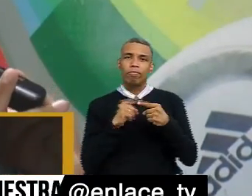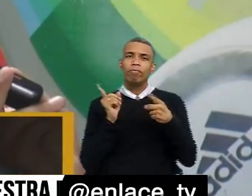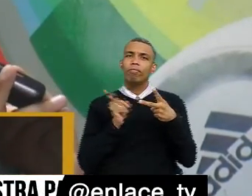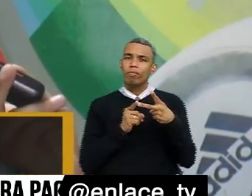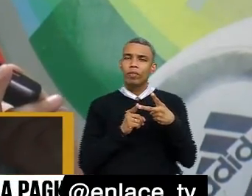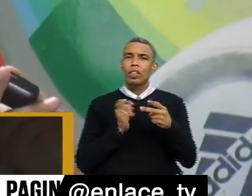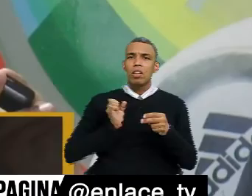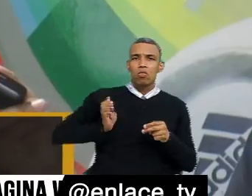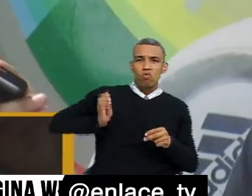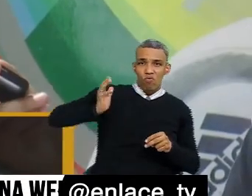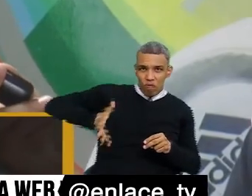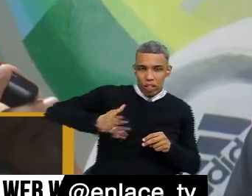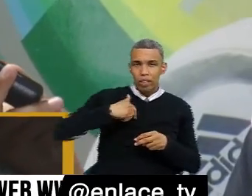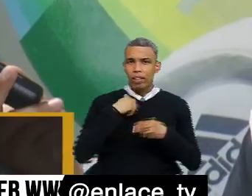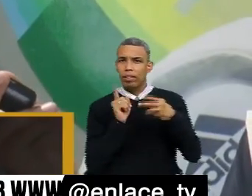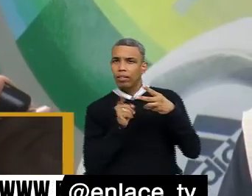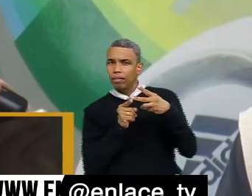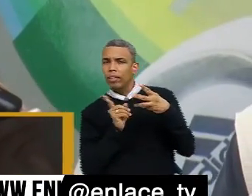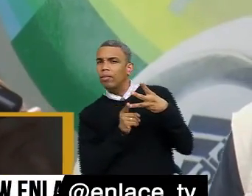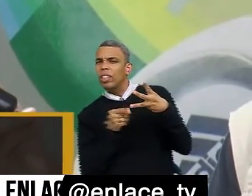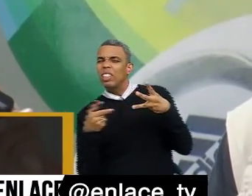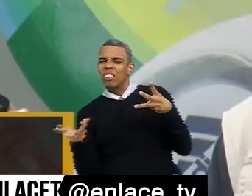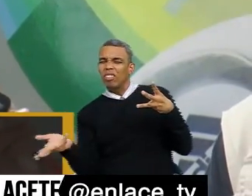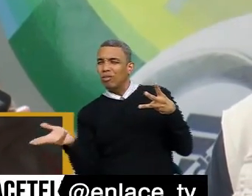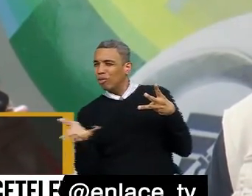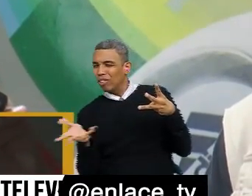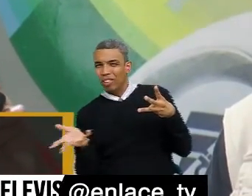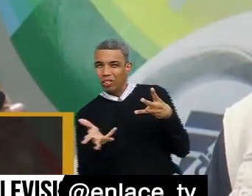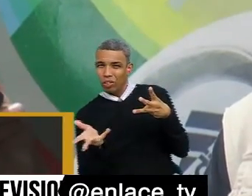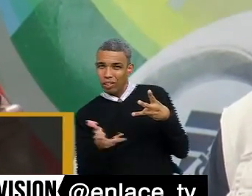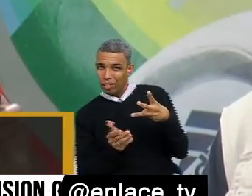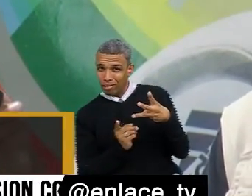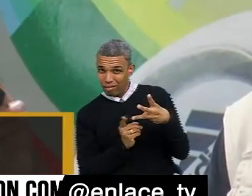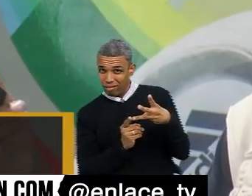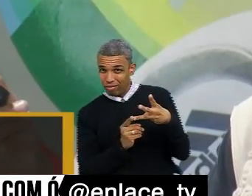Club Infantas, y estamos por determinar dónde va a quedar el container